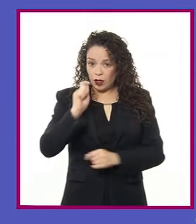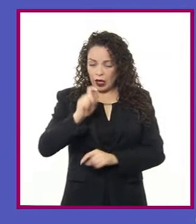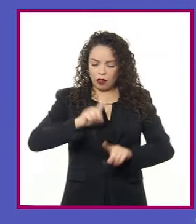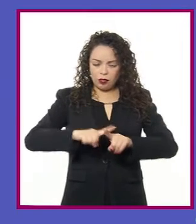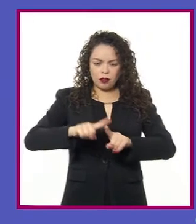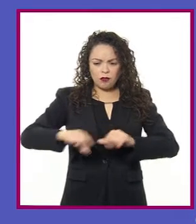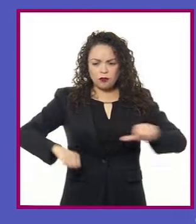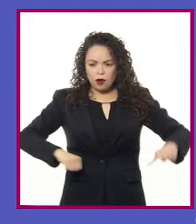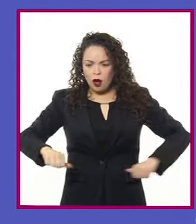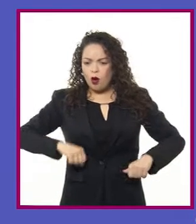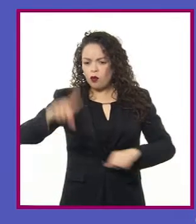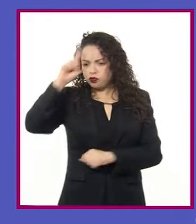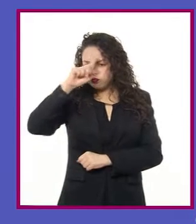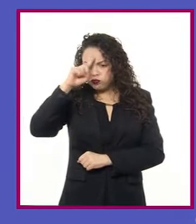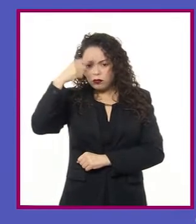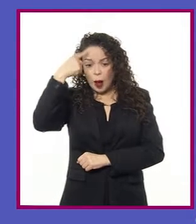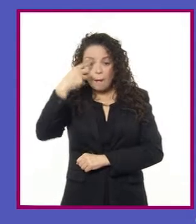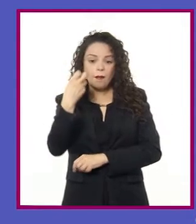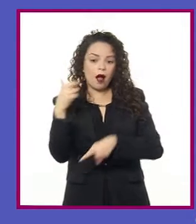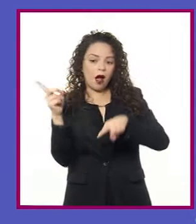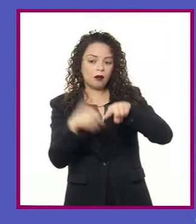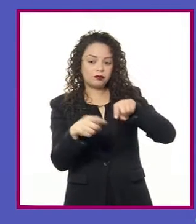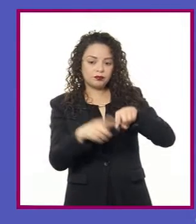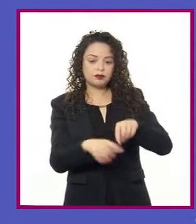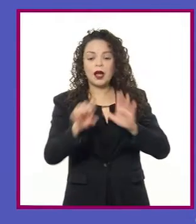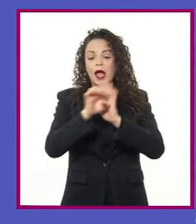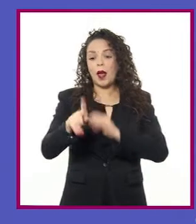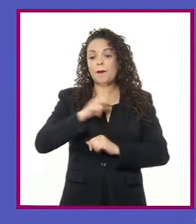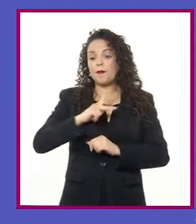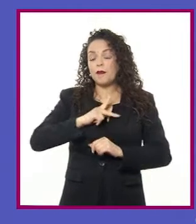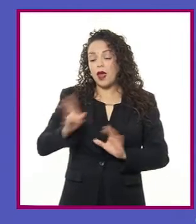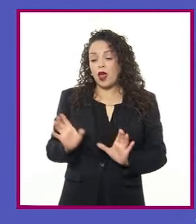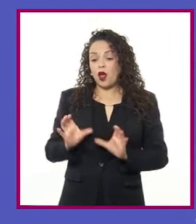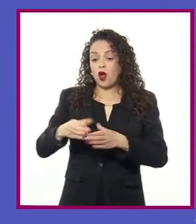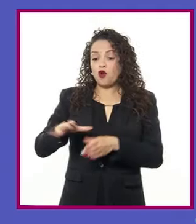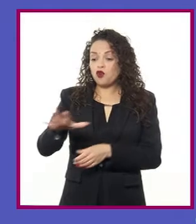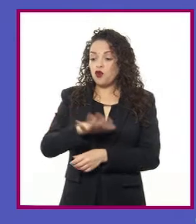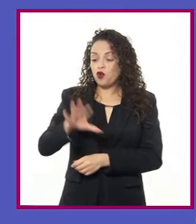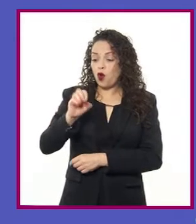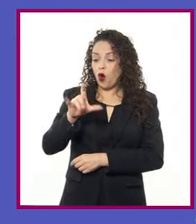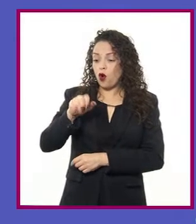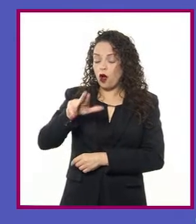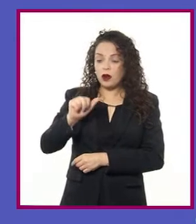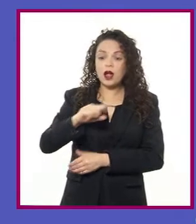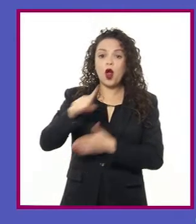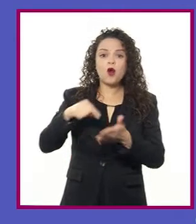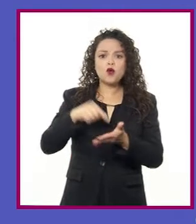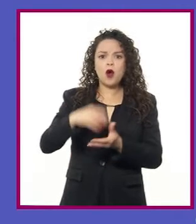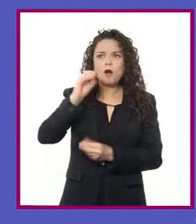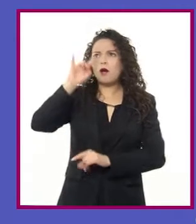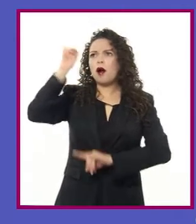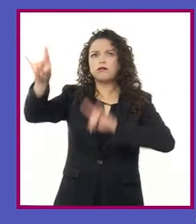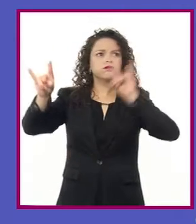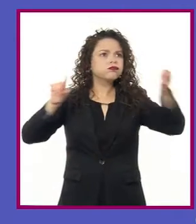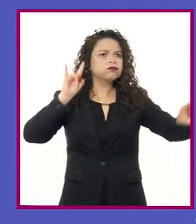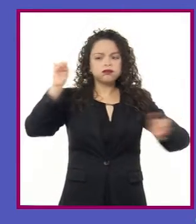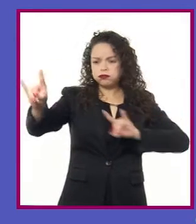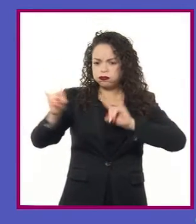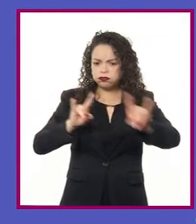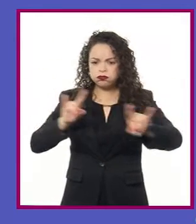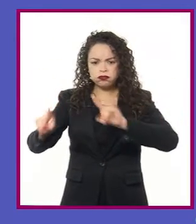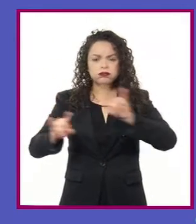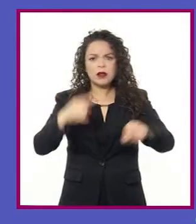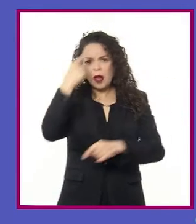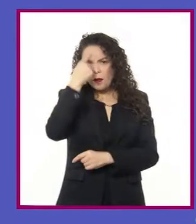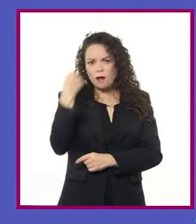y sugerencias para erradicarlas. En mi colonia se han colocado en varios lugares una serie de letreros que tienen el propósito